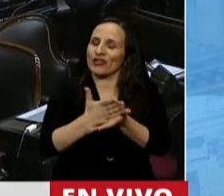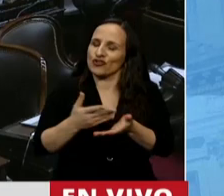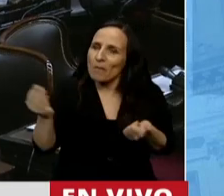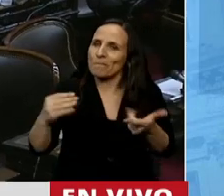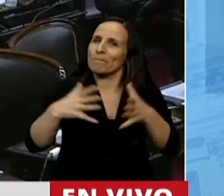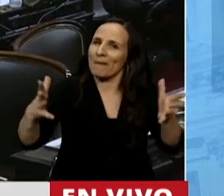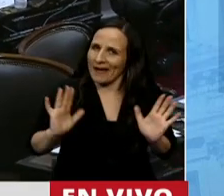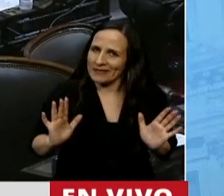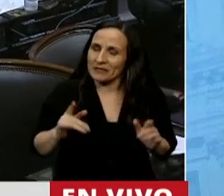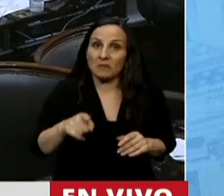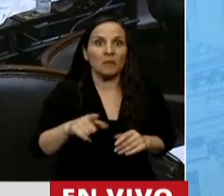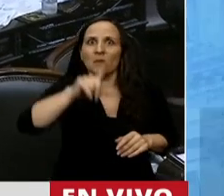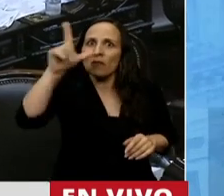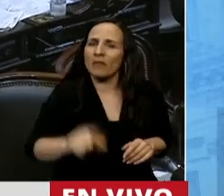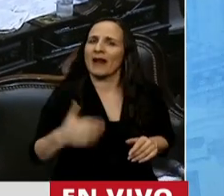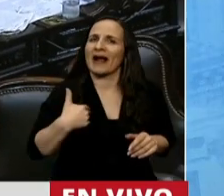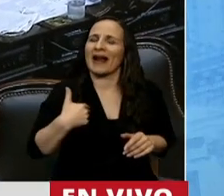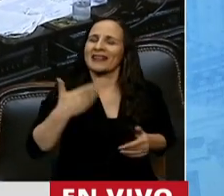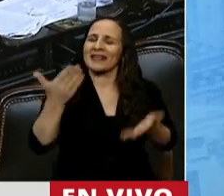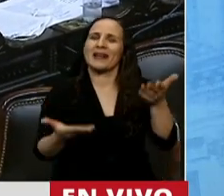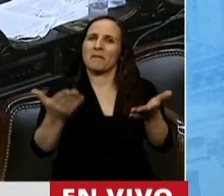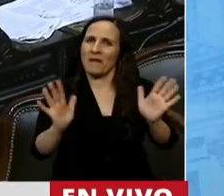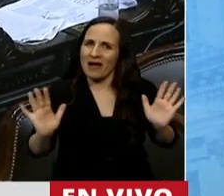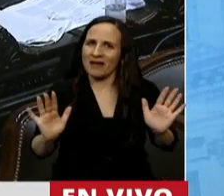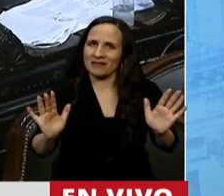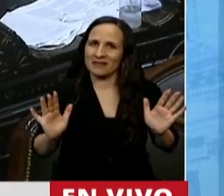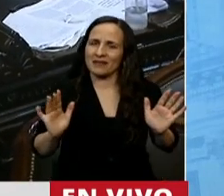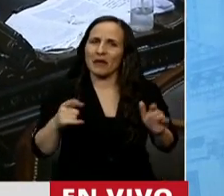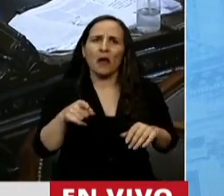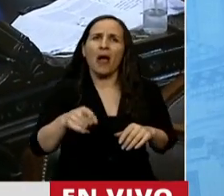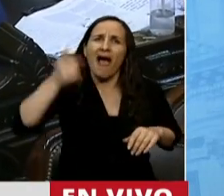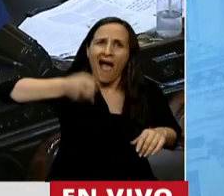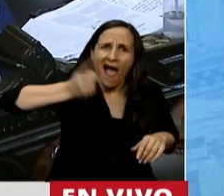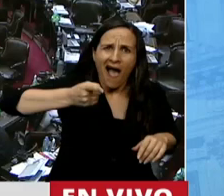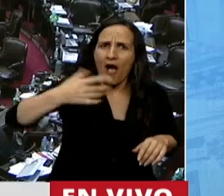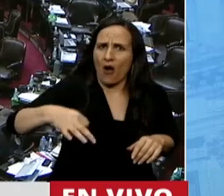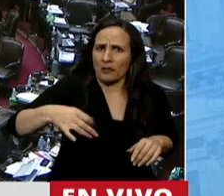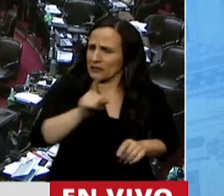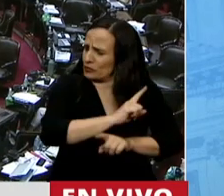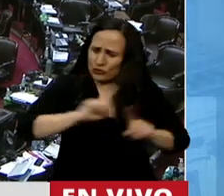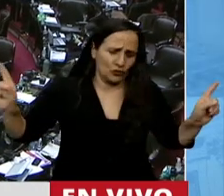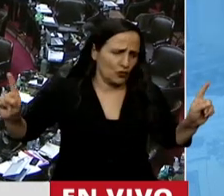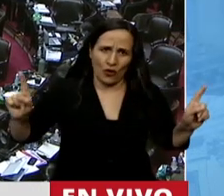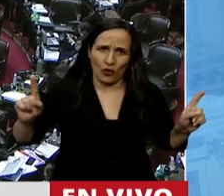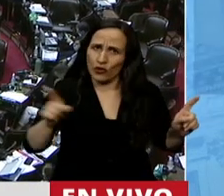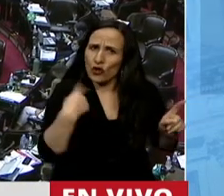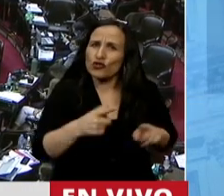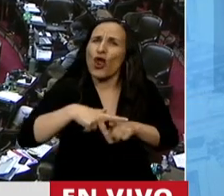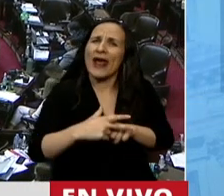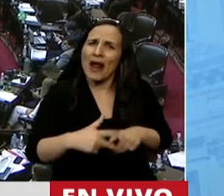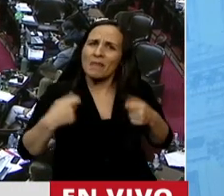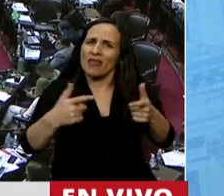porque aquí no se trata de obligar, sino que se trata de dar herramientas para poder elegir. Porque